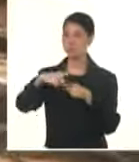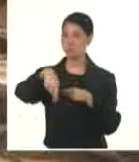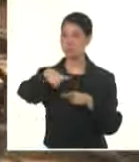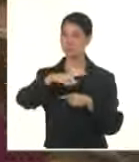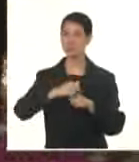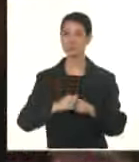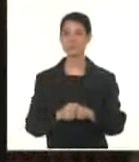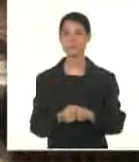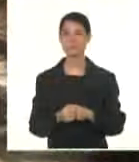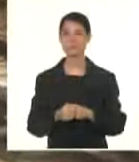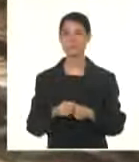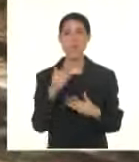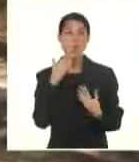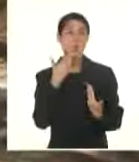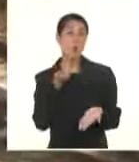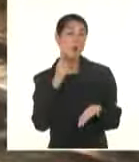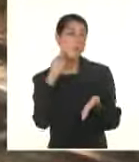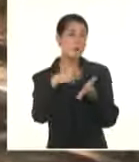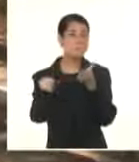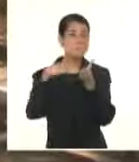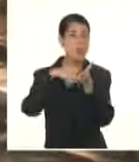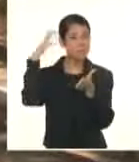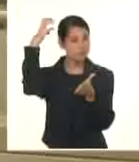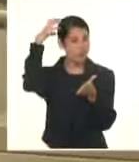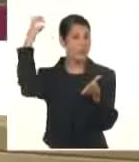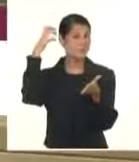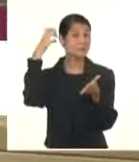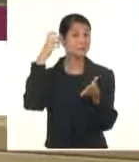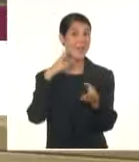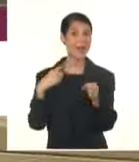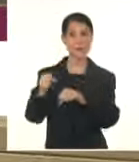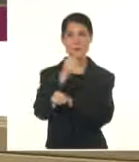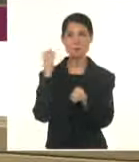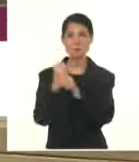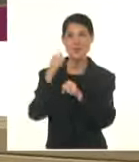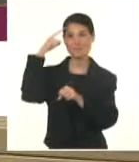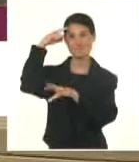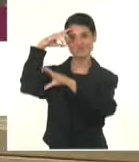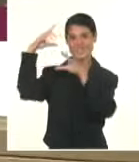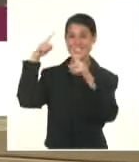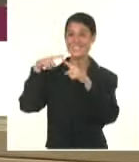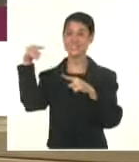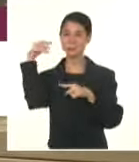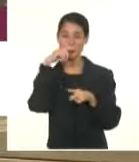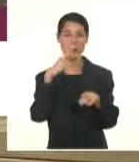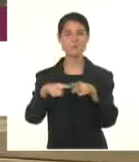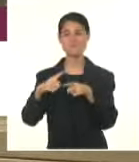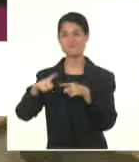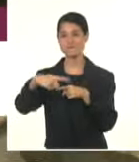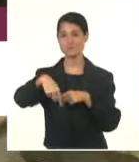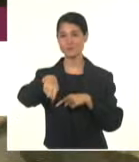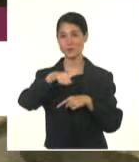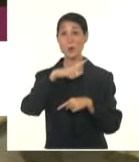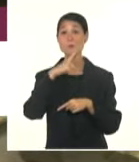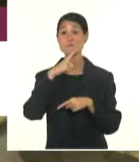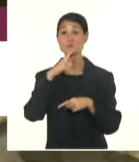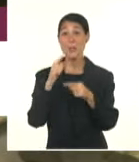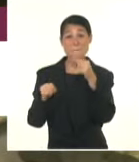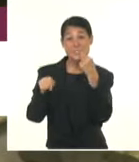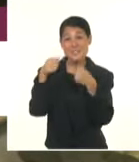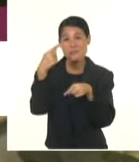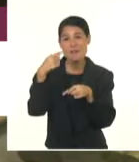El sistema de gobierno basado en ciencia e innovación se materializa en el municipio tunero de Jesús